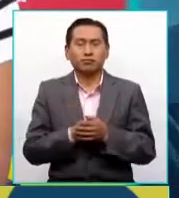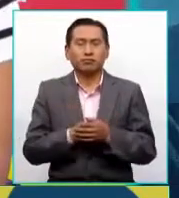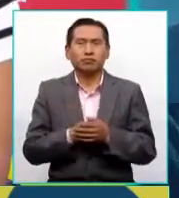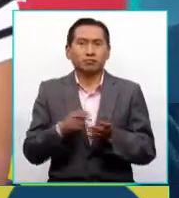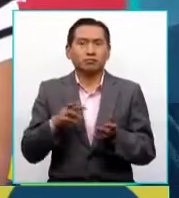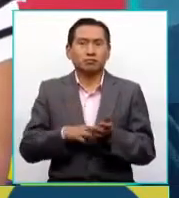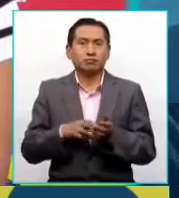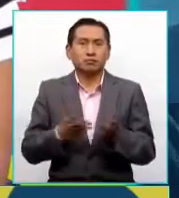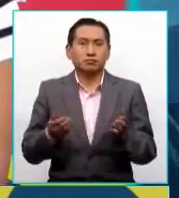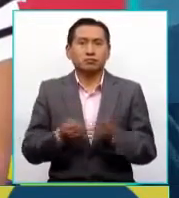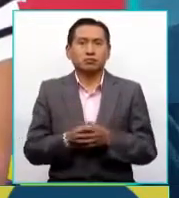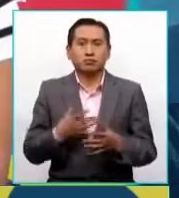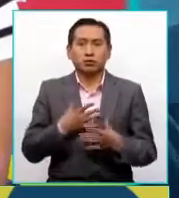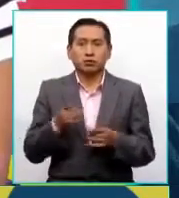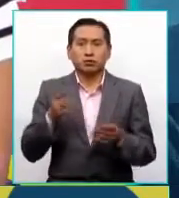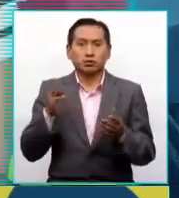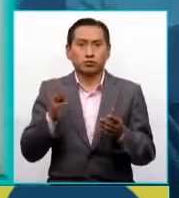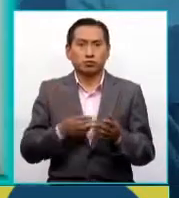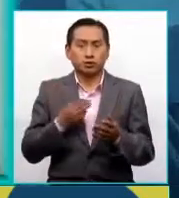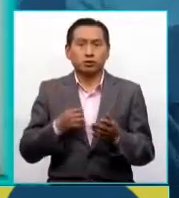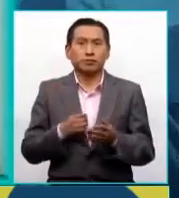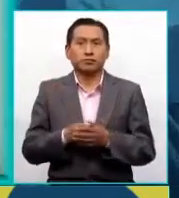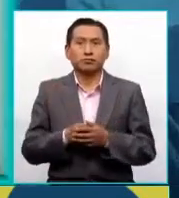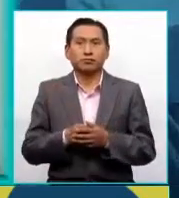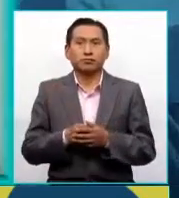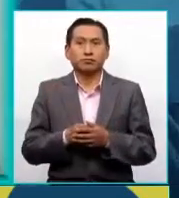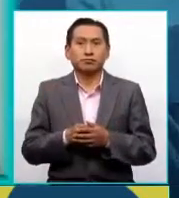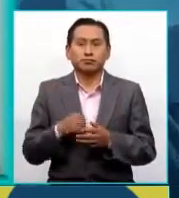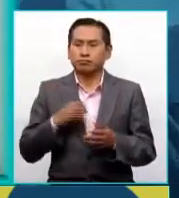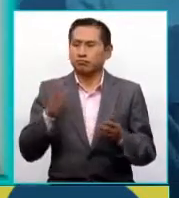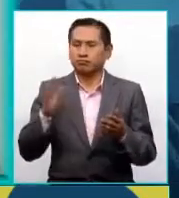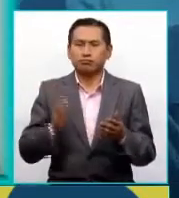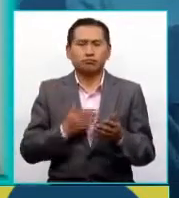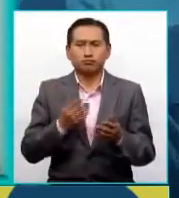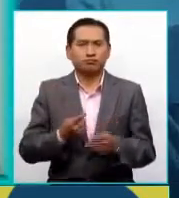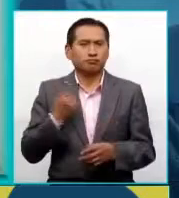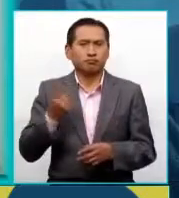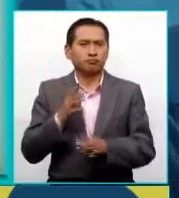que, bueno, me gusta la música, canto desde siempre,